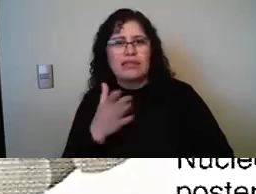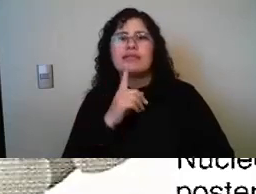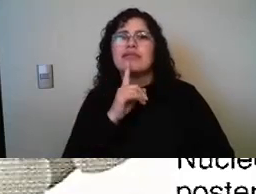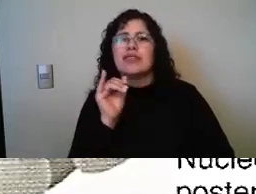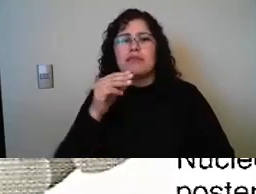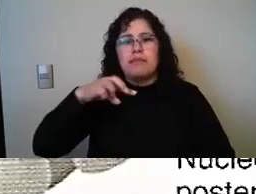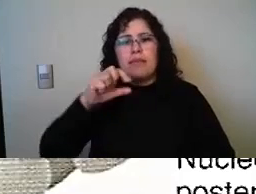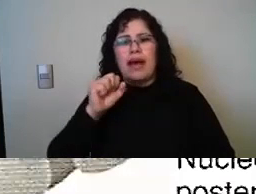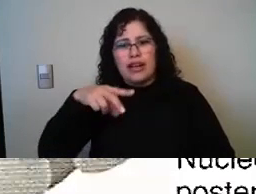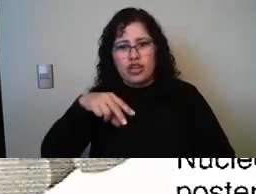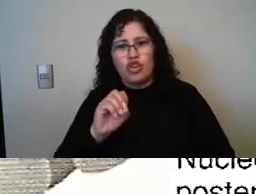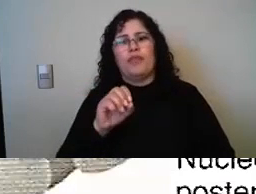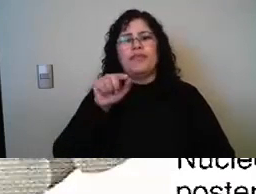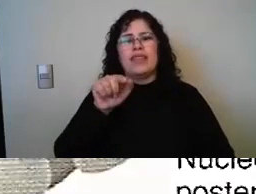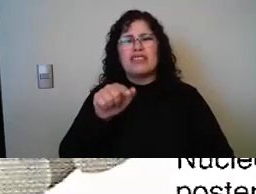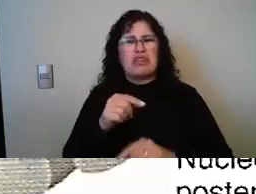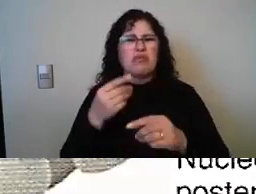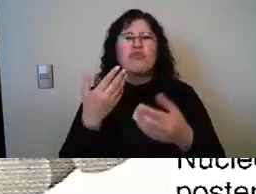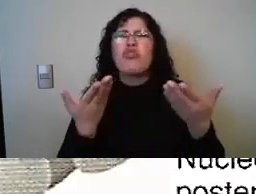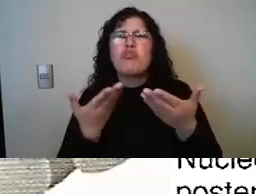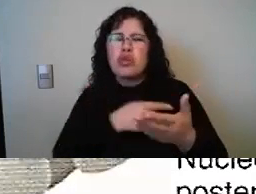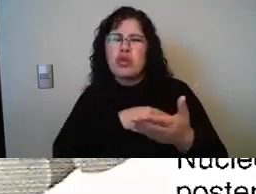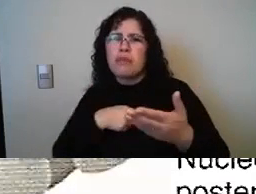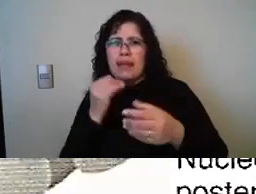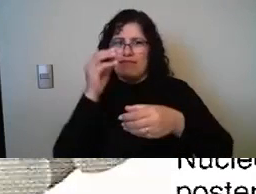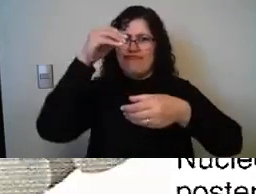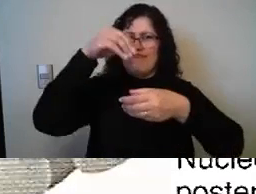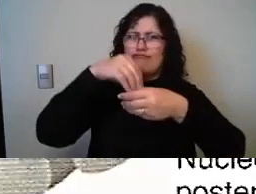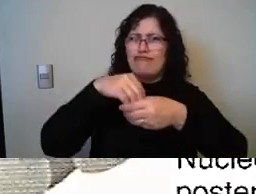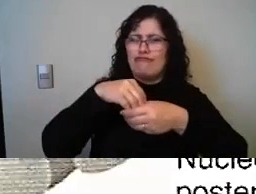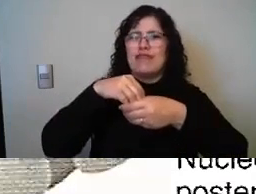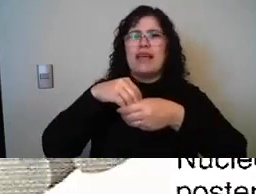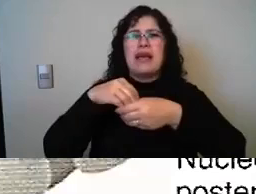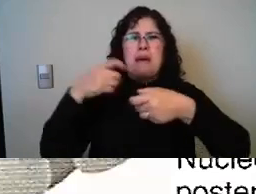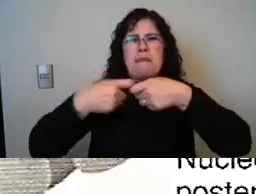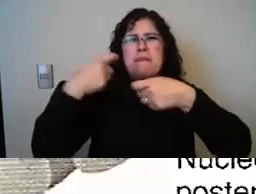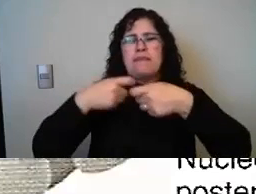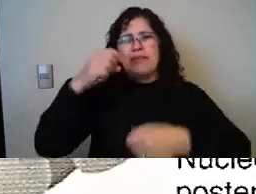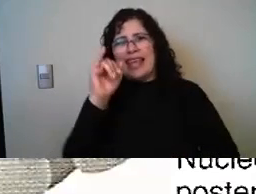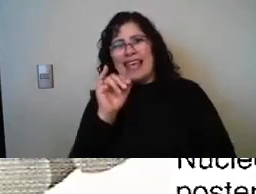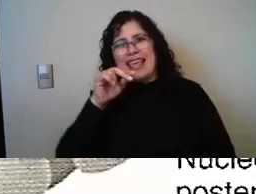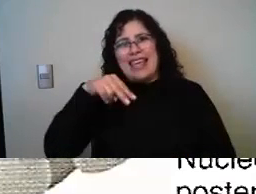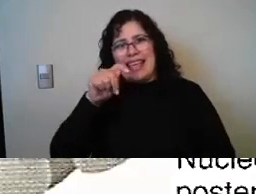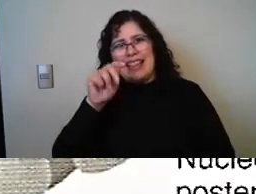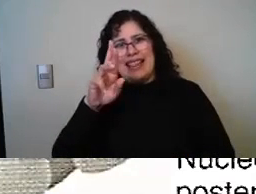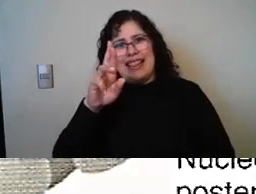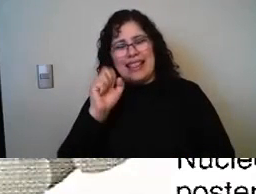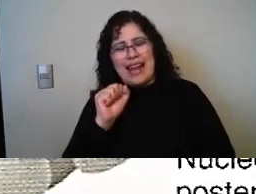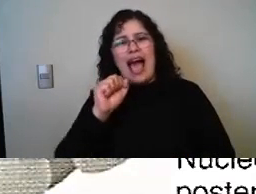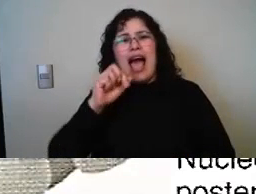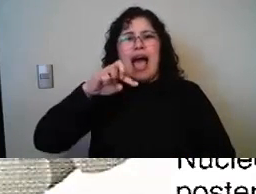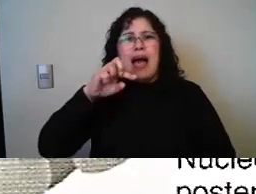intrapetroso, es decir, se genera dentro del hueso temporal en su porción